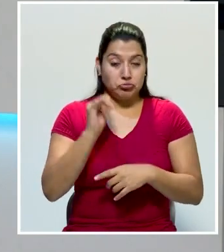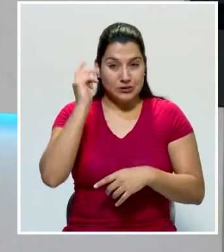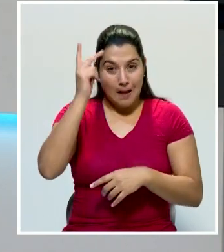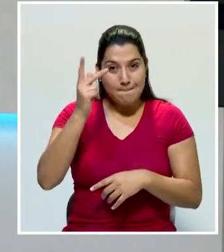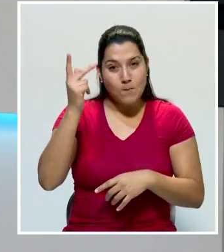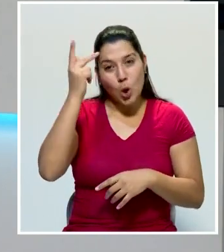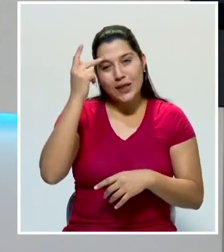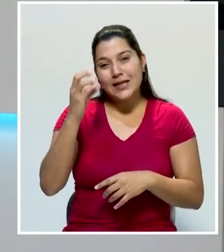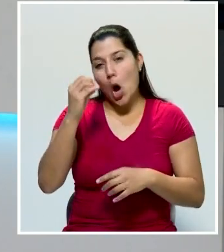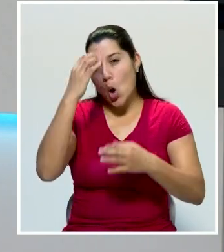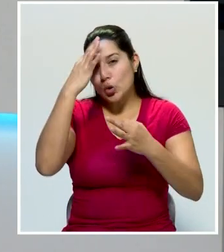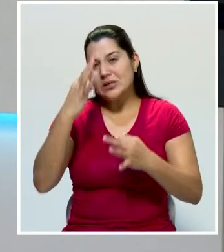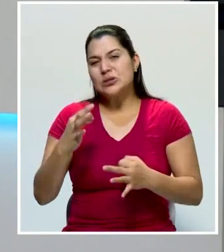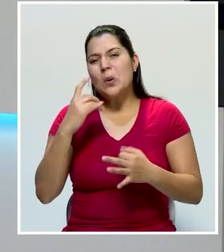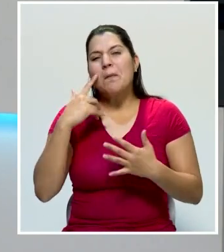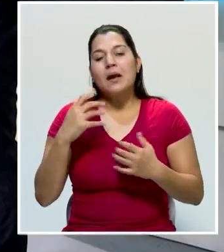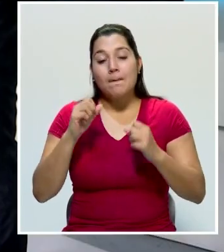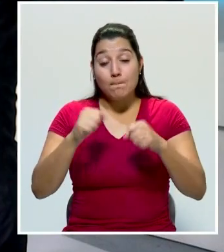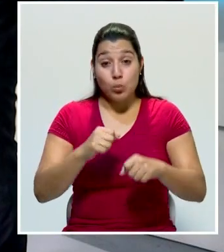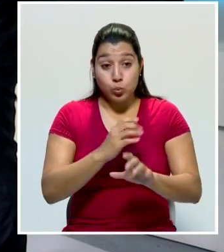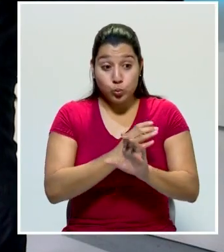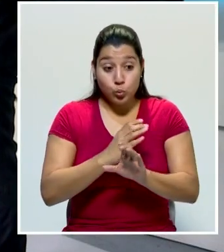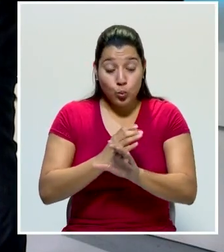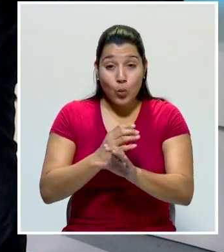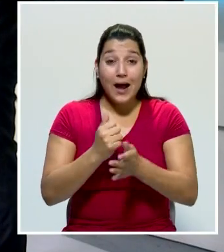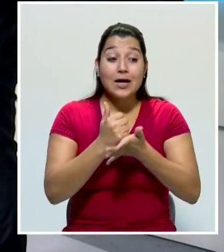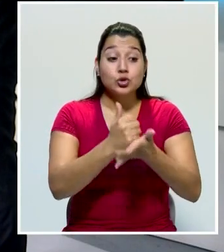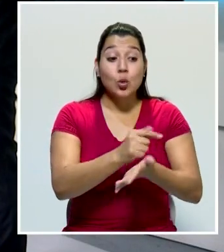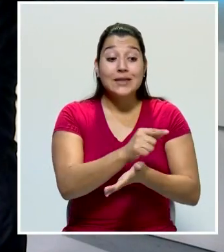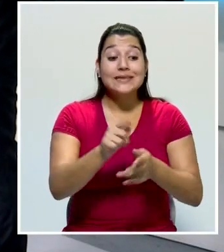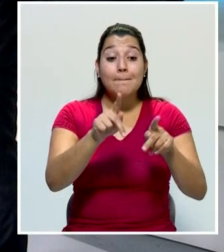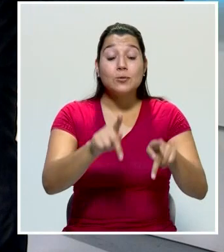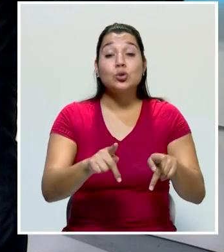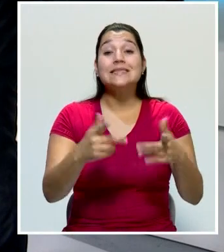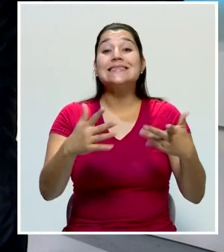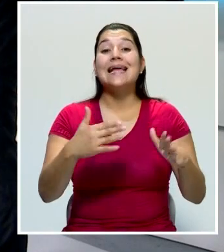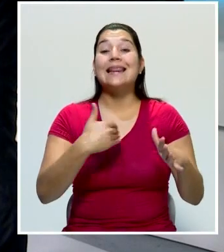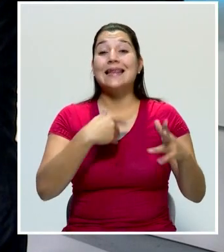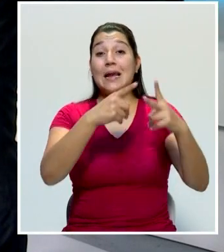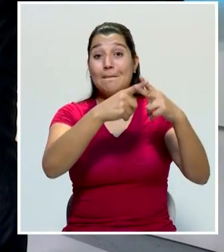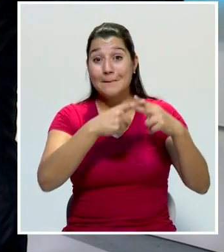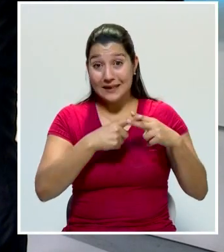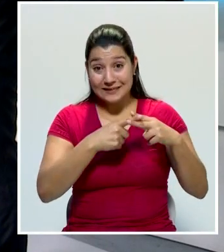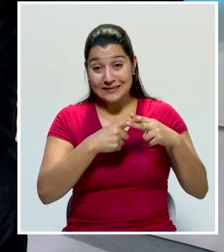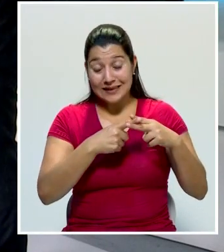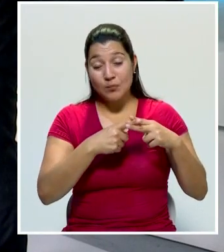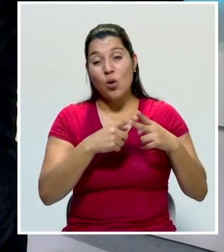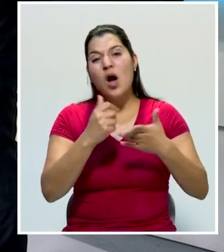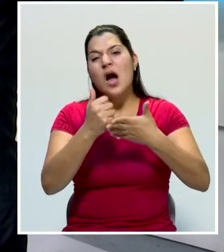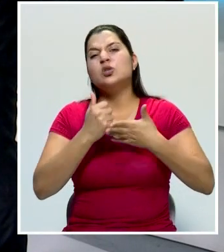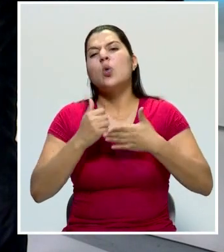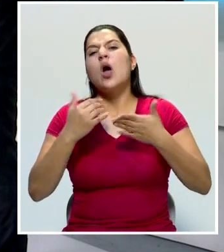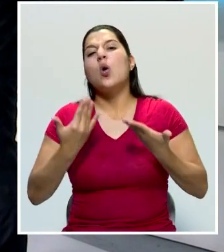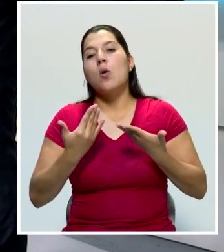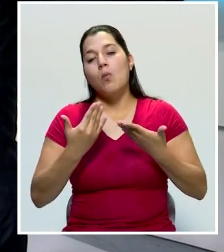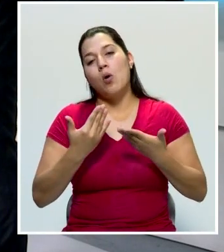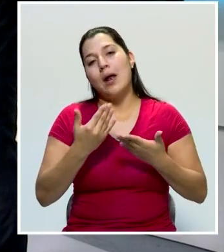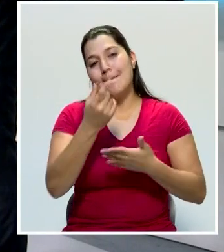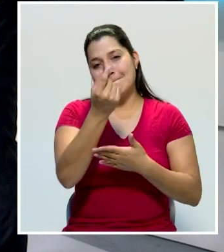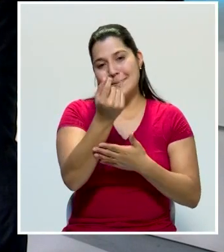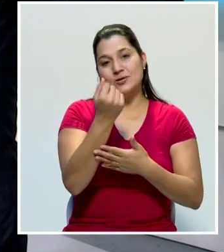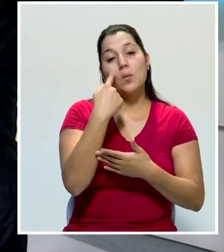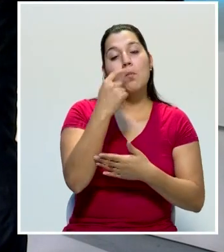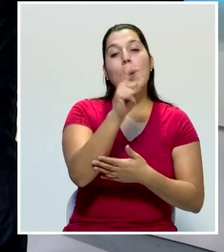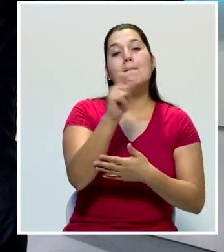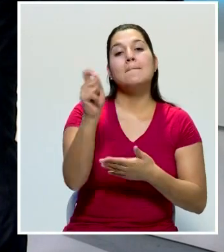que buscan favorecer a la gente que tiene créditos para que pueda sus cuotas no se